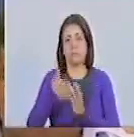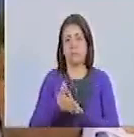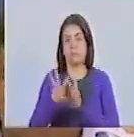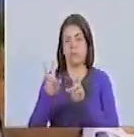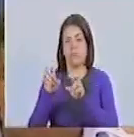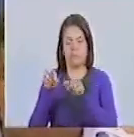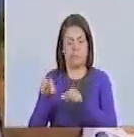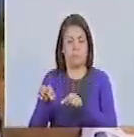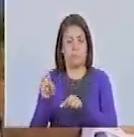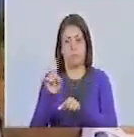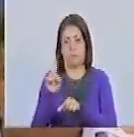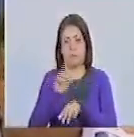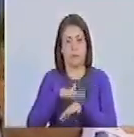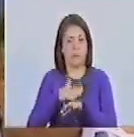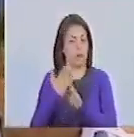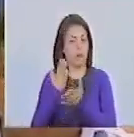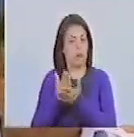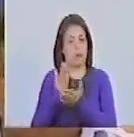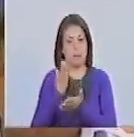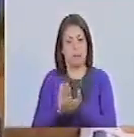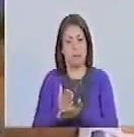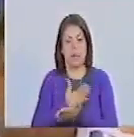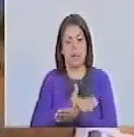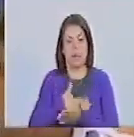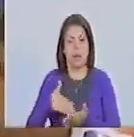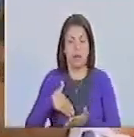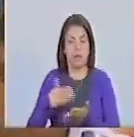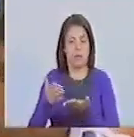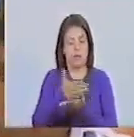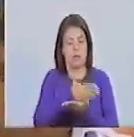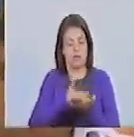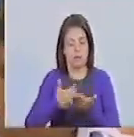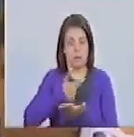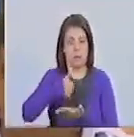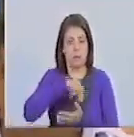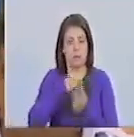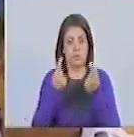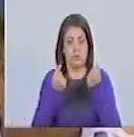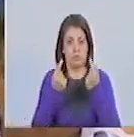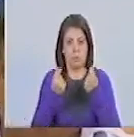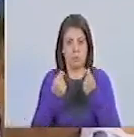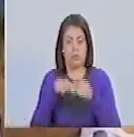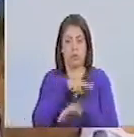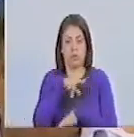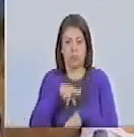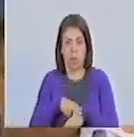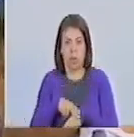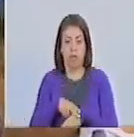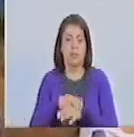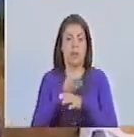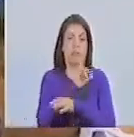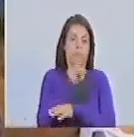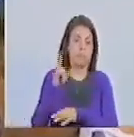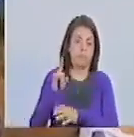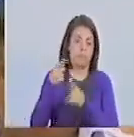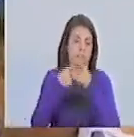nuevo, porque siempre han querido despojarnos de nuestras riquezas. Pero